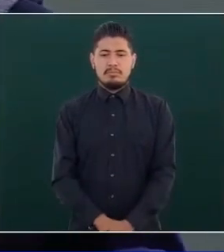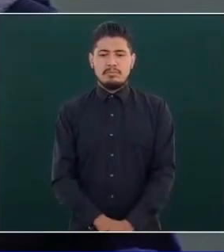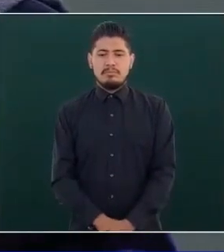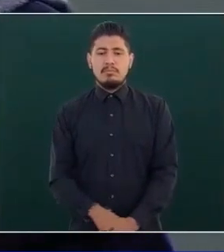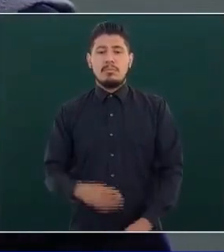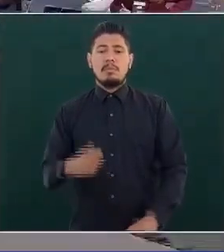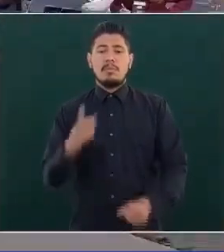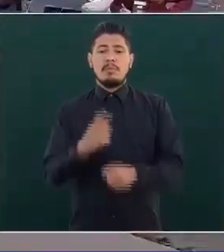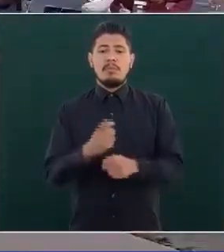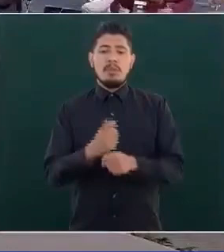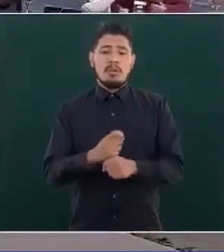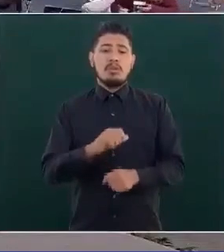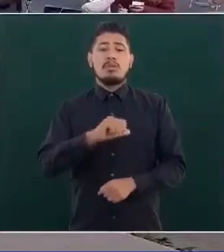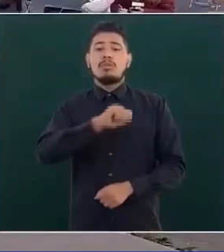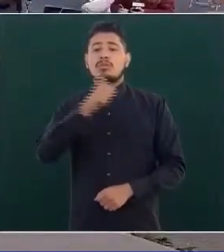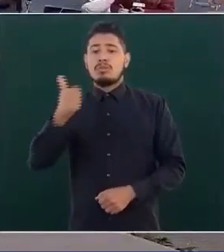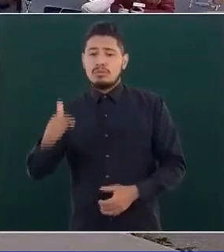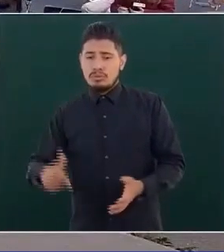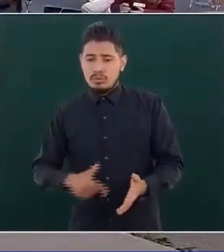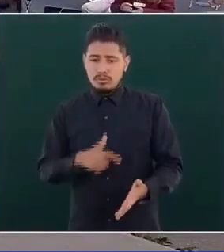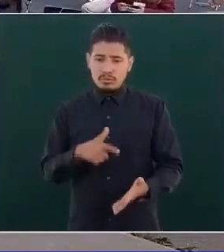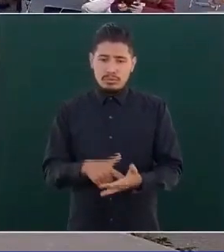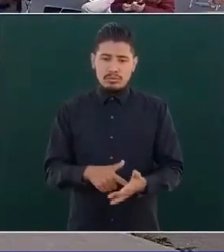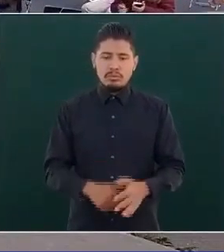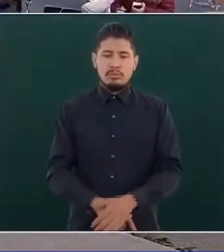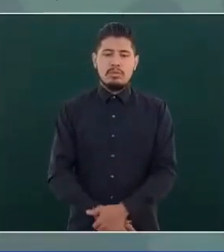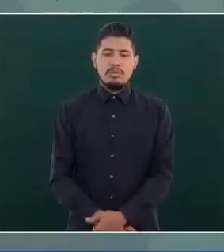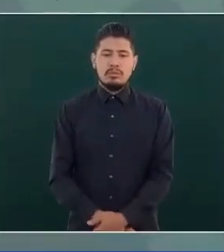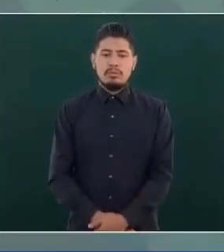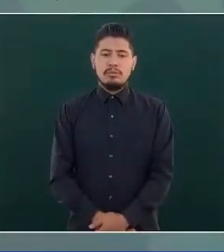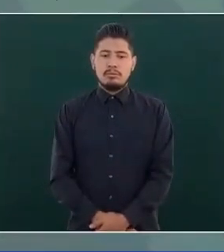primero que en otras partes,